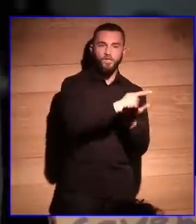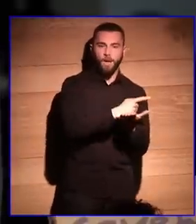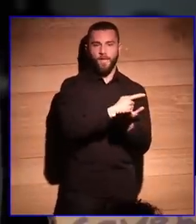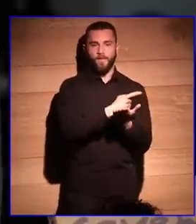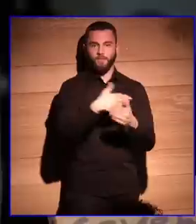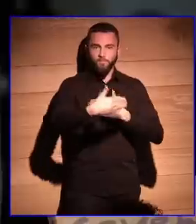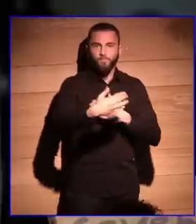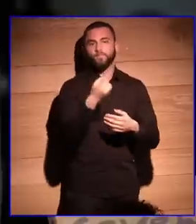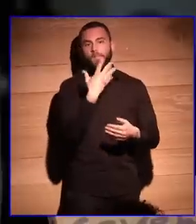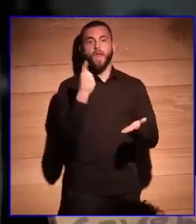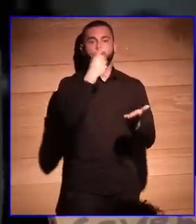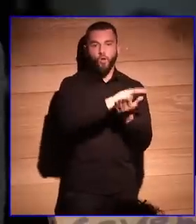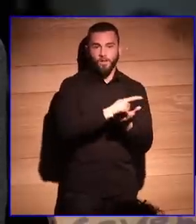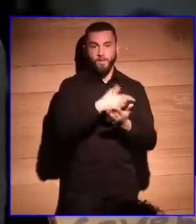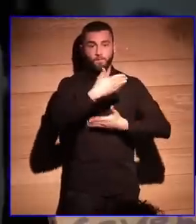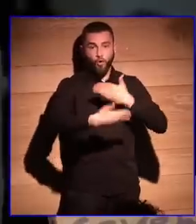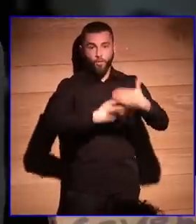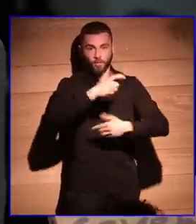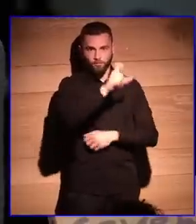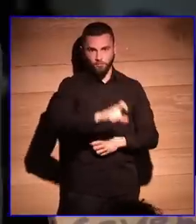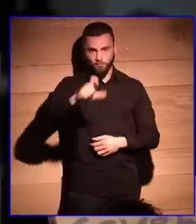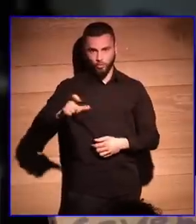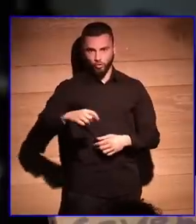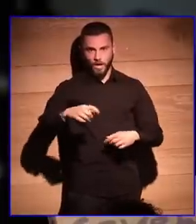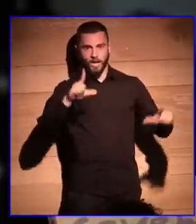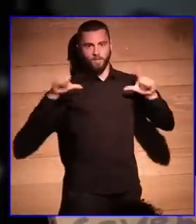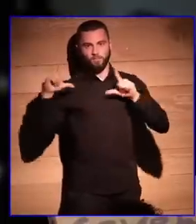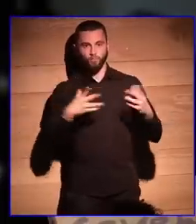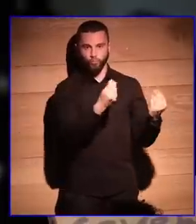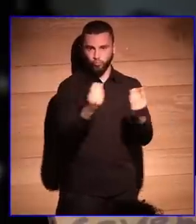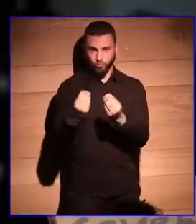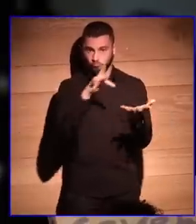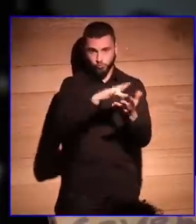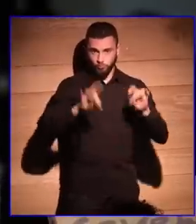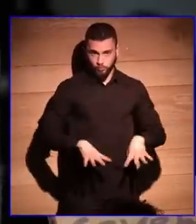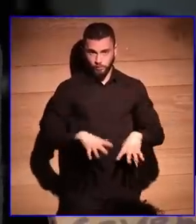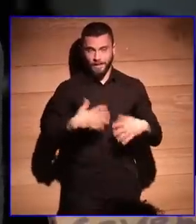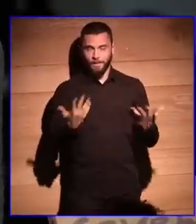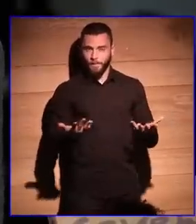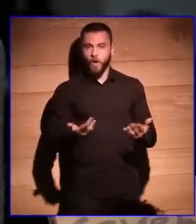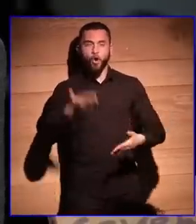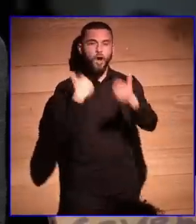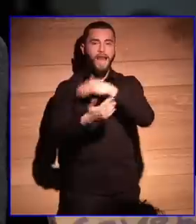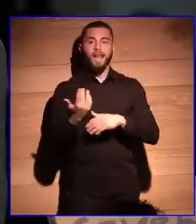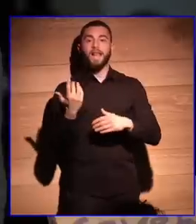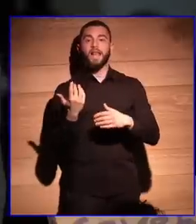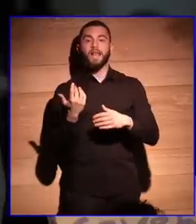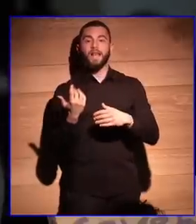personajes que viven este proceso, es el de la llegada al mal,